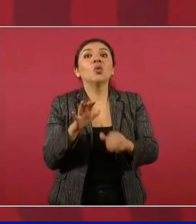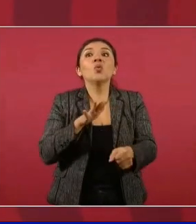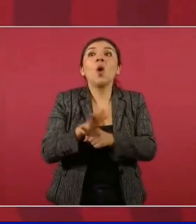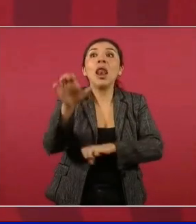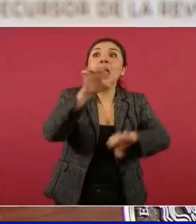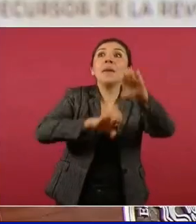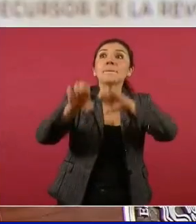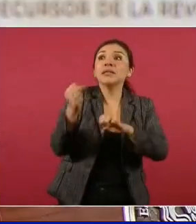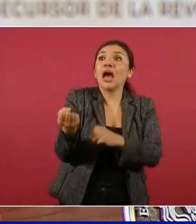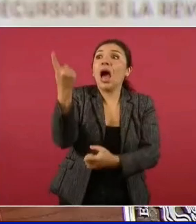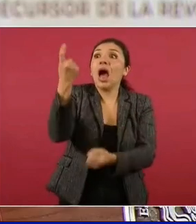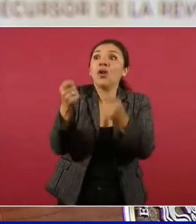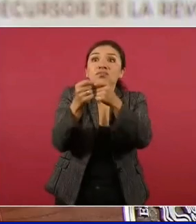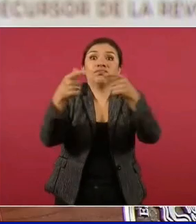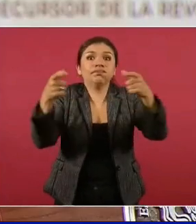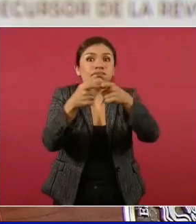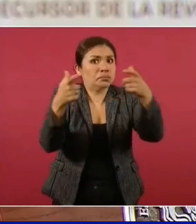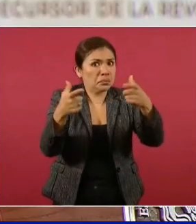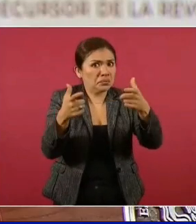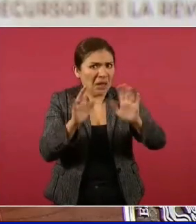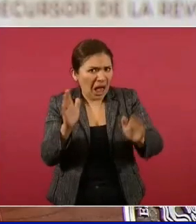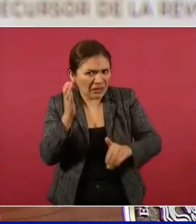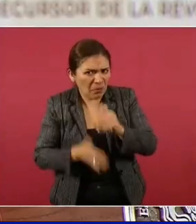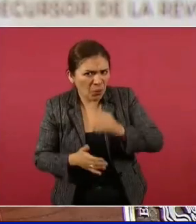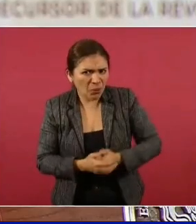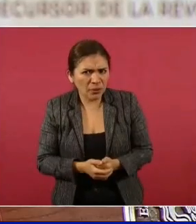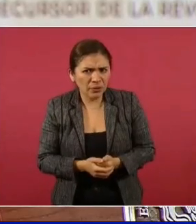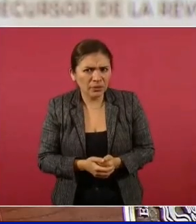¿Ya no hay grupos?